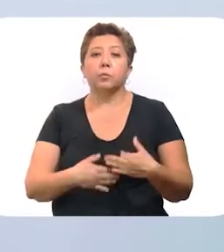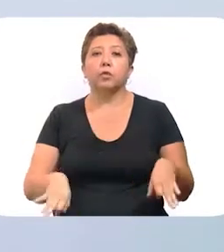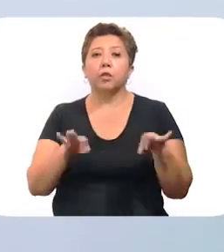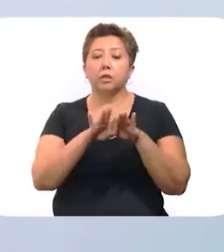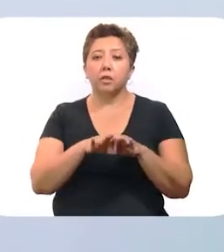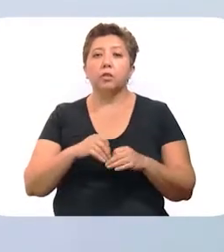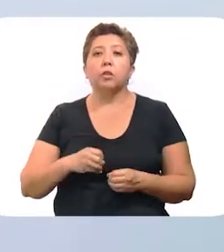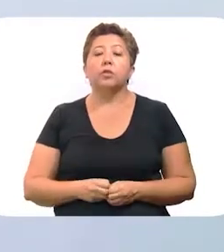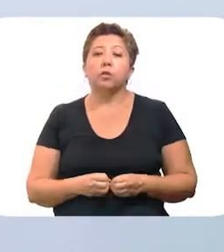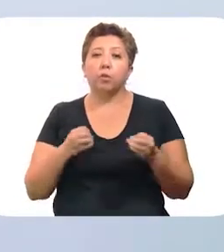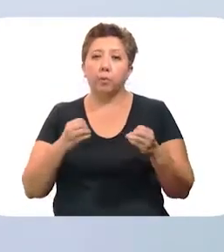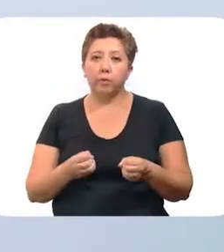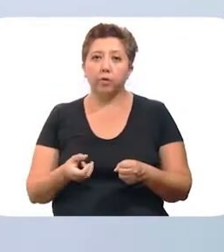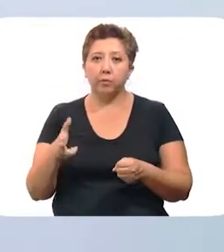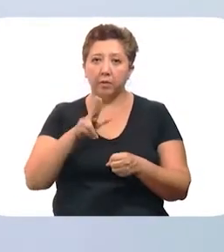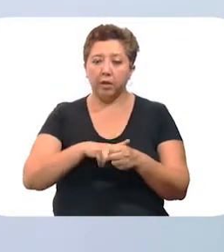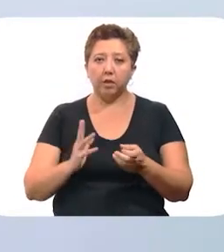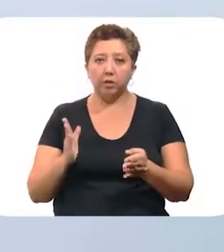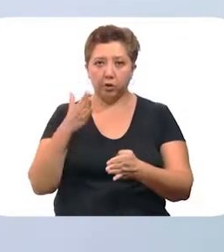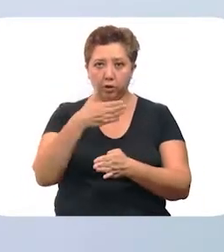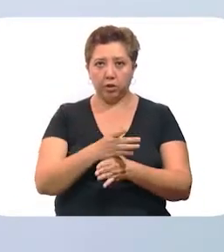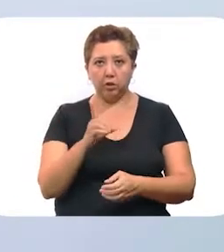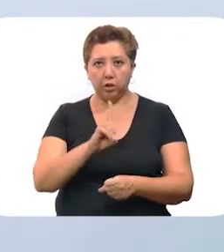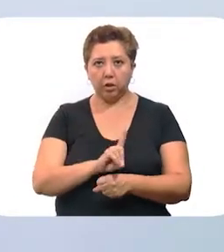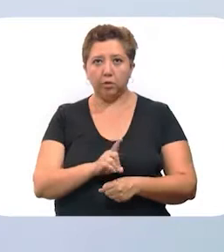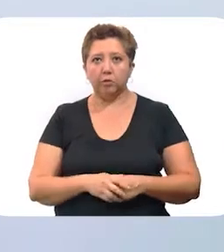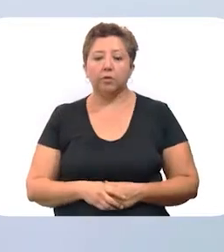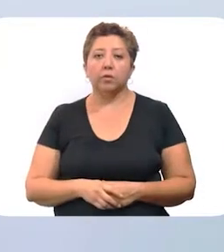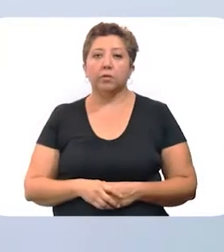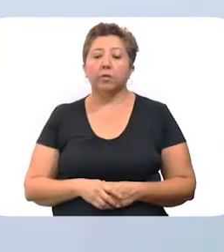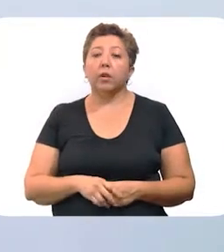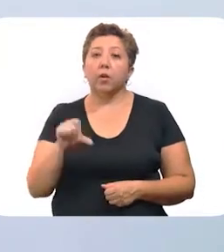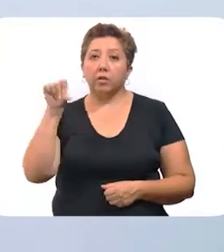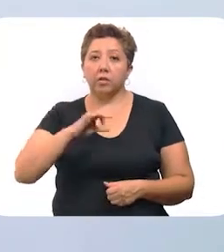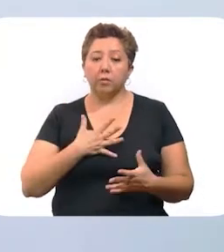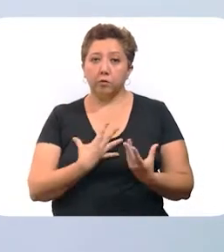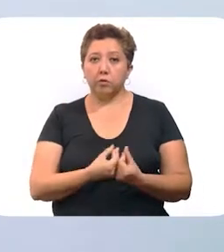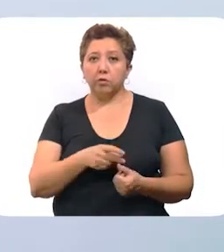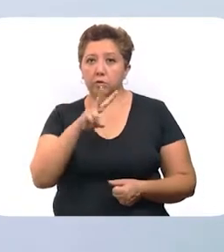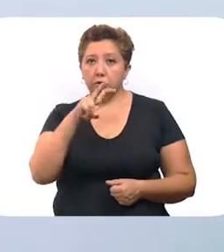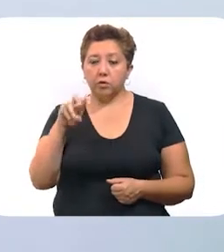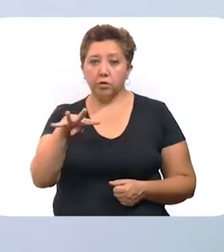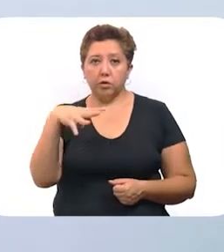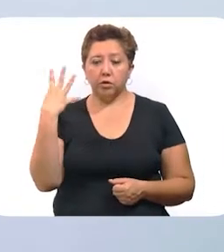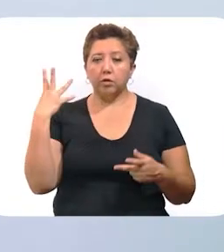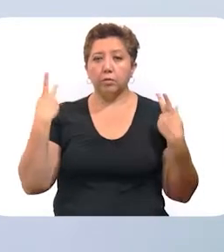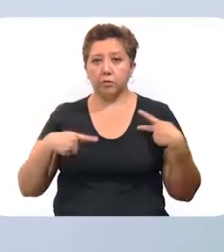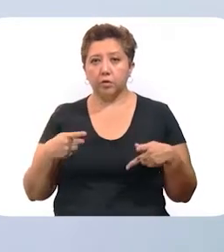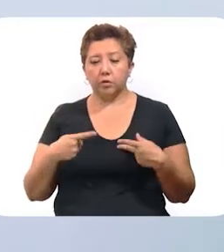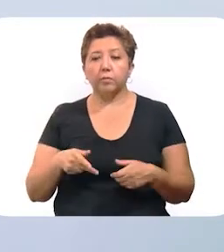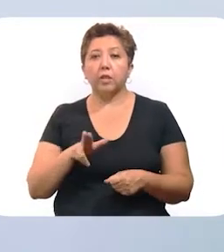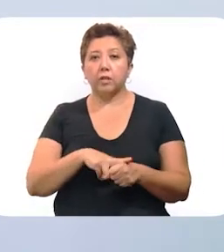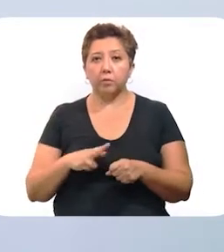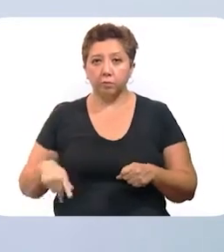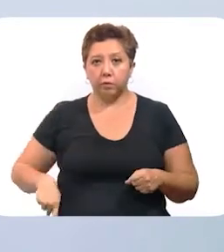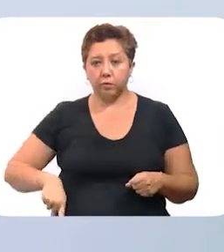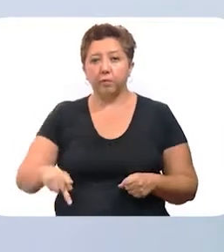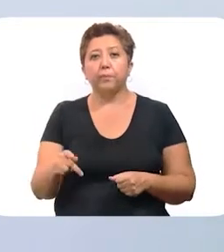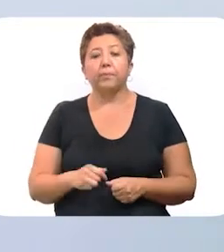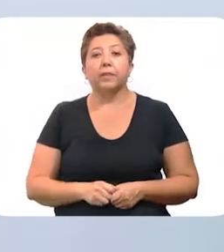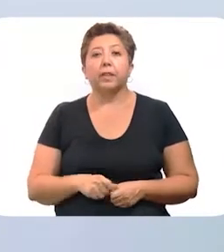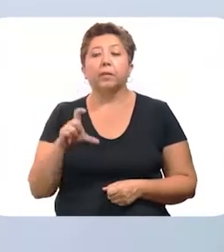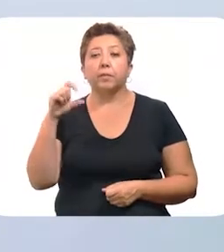importantes son la ocupación hospitalaria y los ingresos diarios. El día de hoy tenemos 214 pacientes en hospitales públicos.